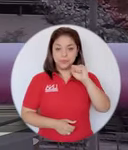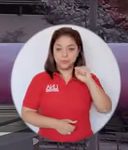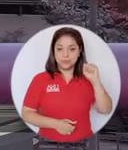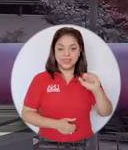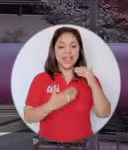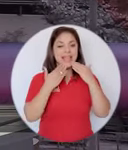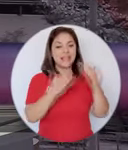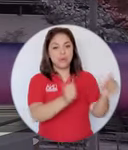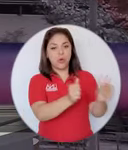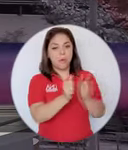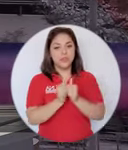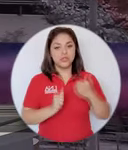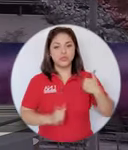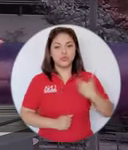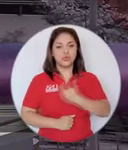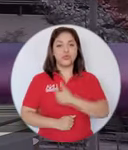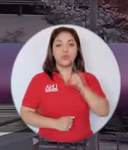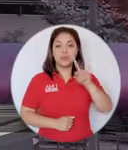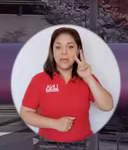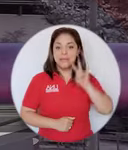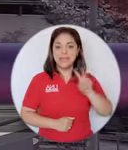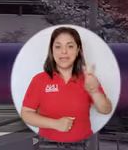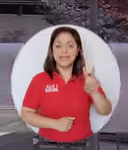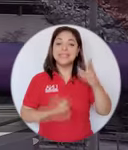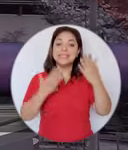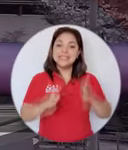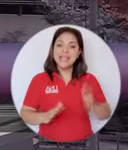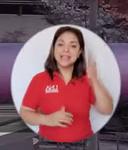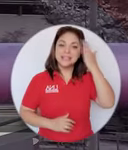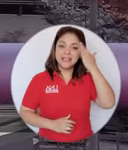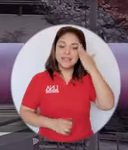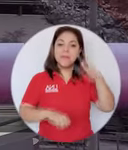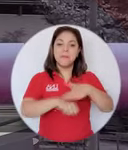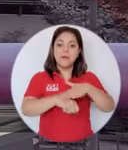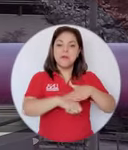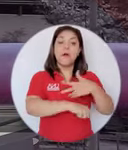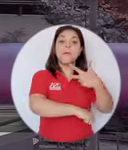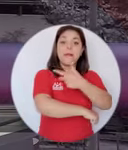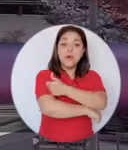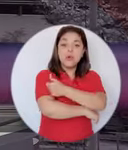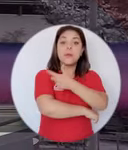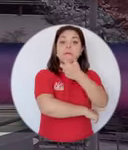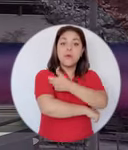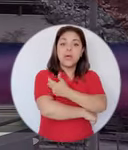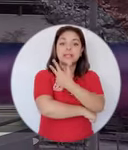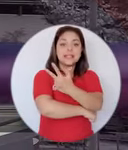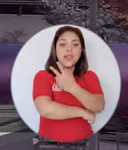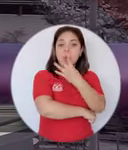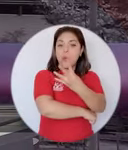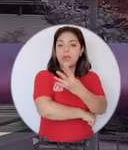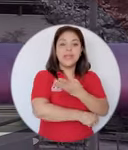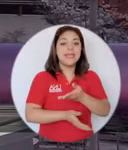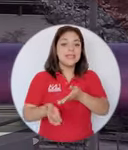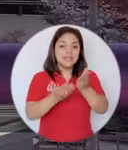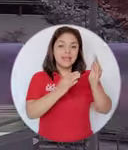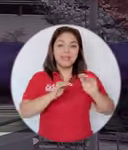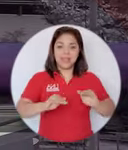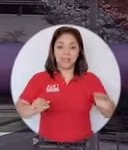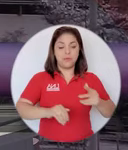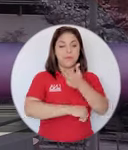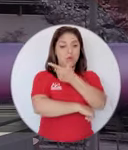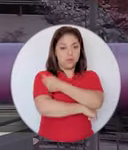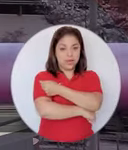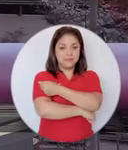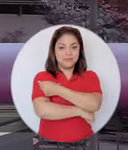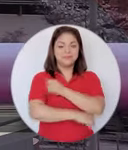de la Caja Costarricense del Seguro Social. Gracias por estar con nosotros en Una Mirada. Ya sabe, vacúnese, póngase la tercera dosis, la cuarta y lleve a